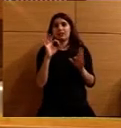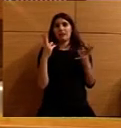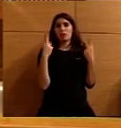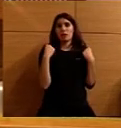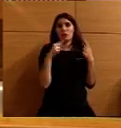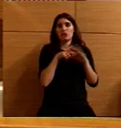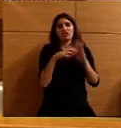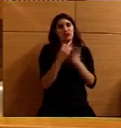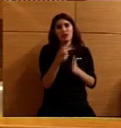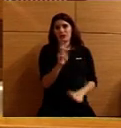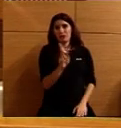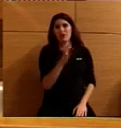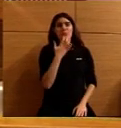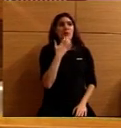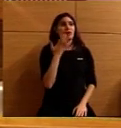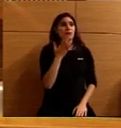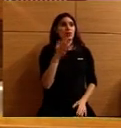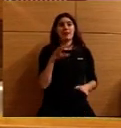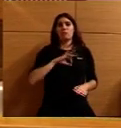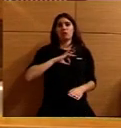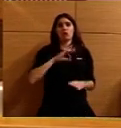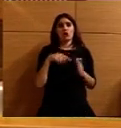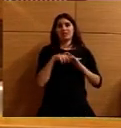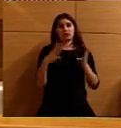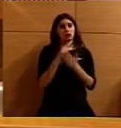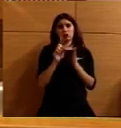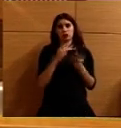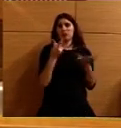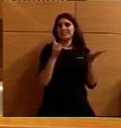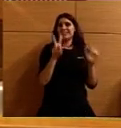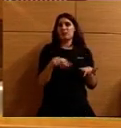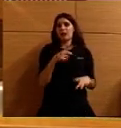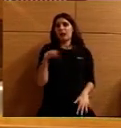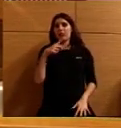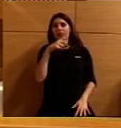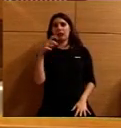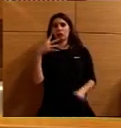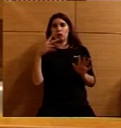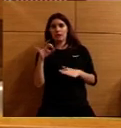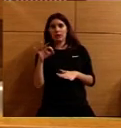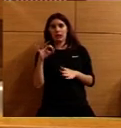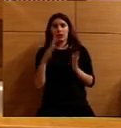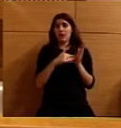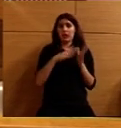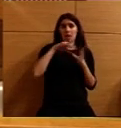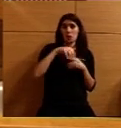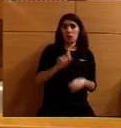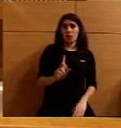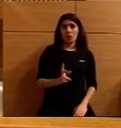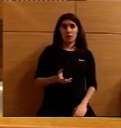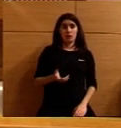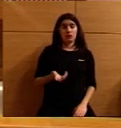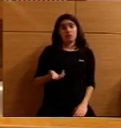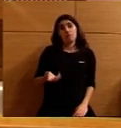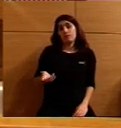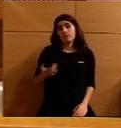gestiona todos, por ejemplo, no gestiona todos la Diputación. De los 7.000, de 190, nos quedan otros municipios y Valencia no está incluida. O